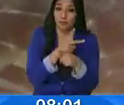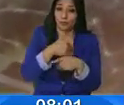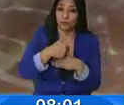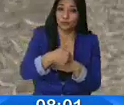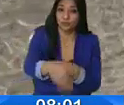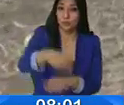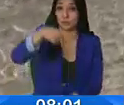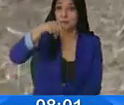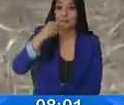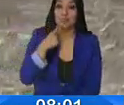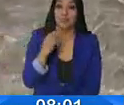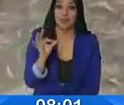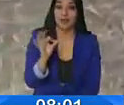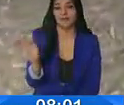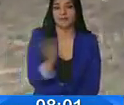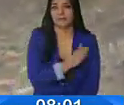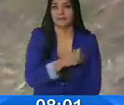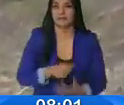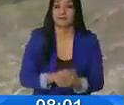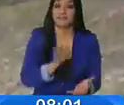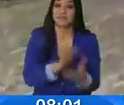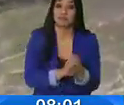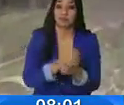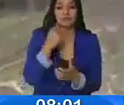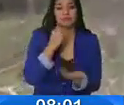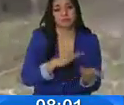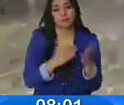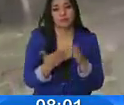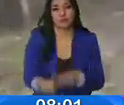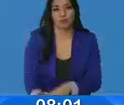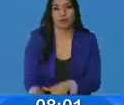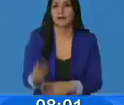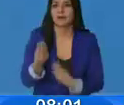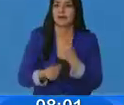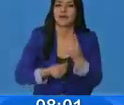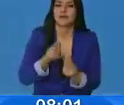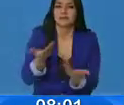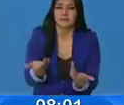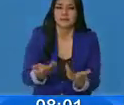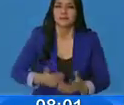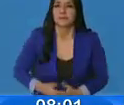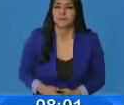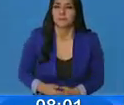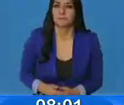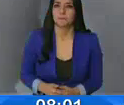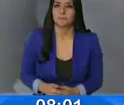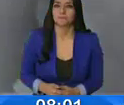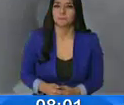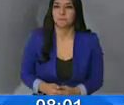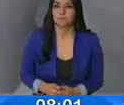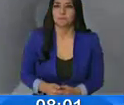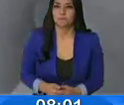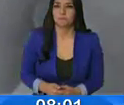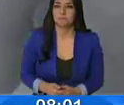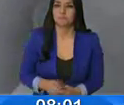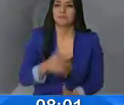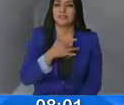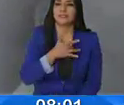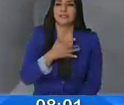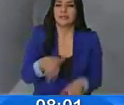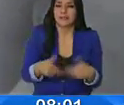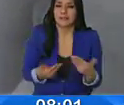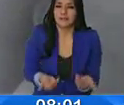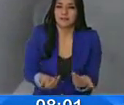panela. Desde la partida de su esposa, confiesa que no quedan papeles. huérfanos de sentires. Lo que